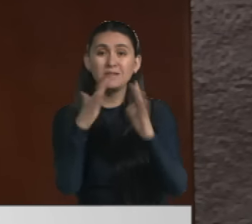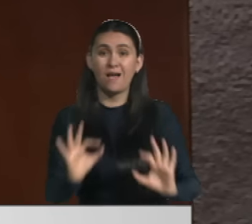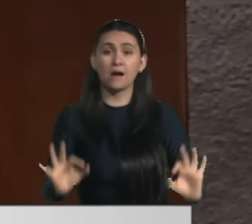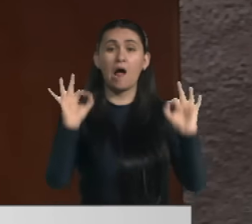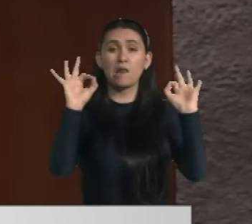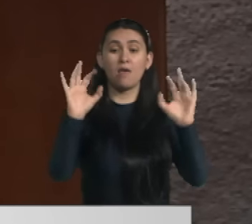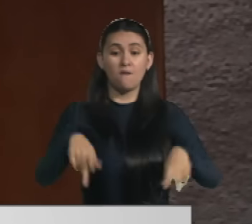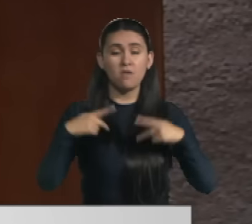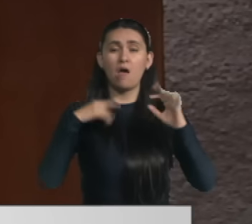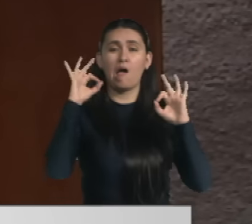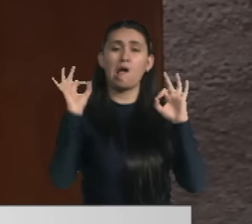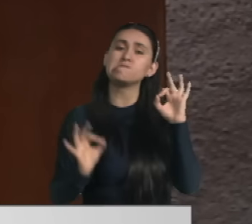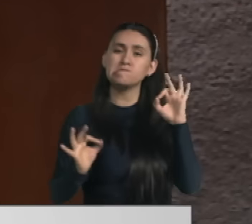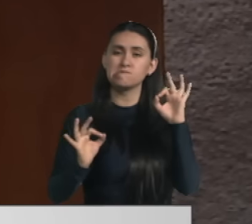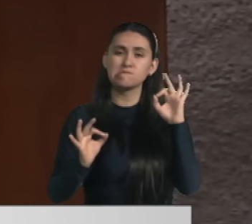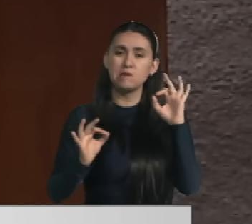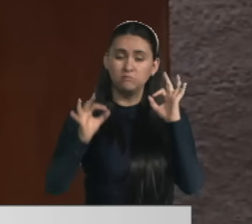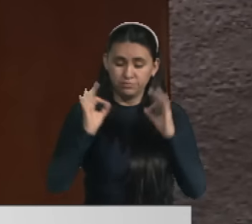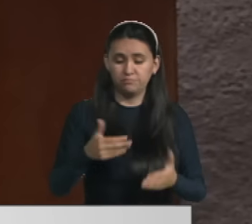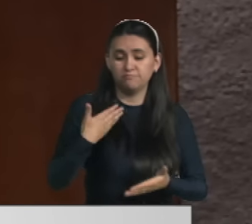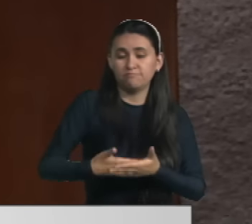vida.